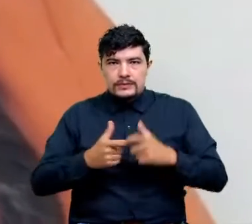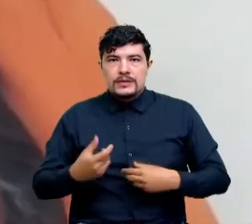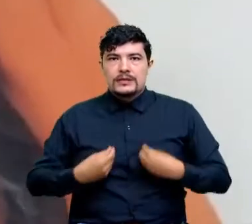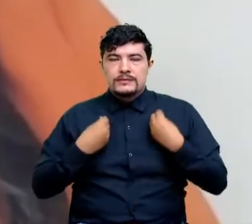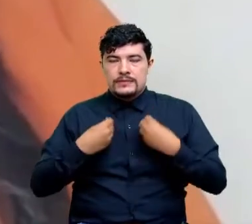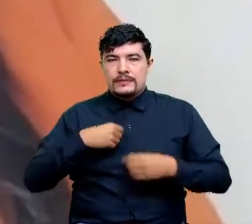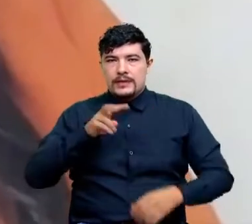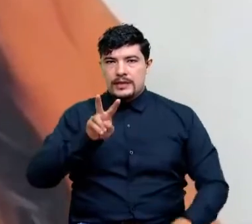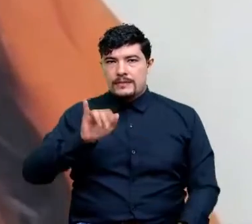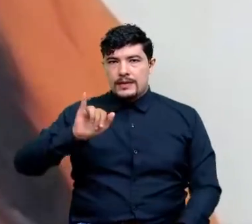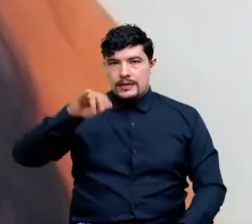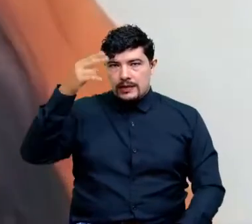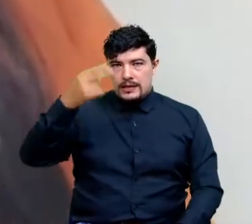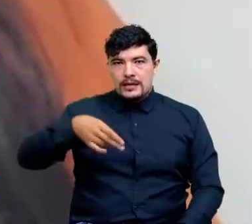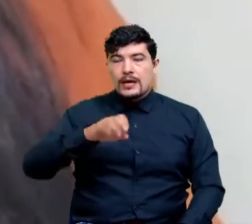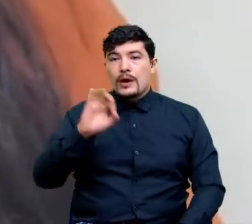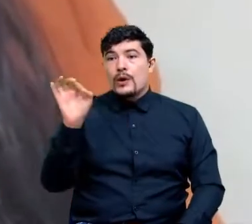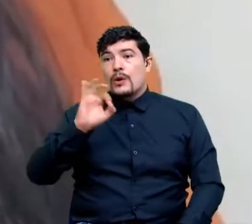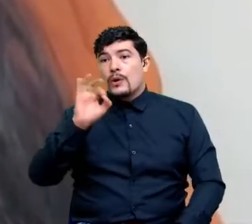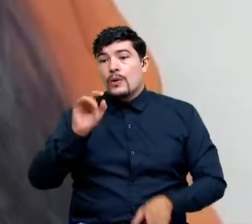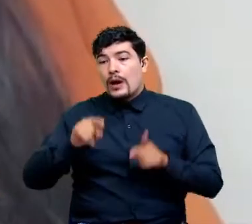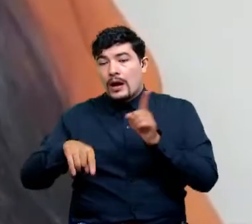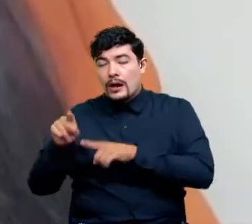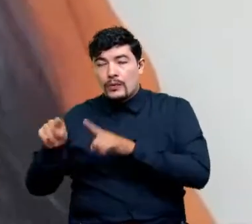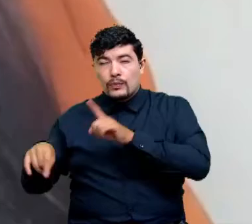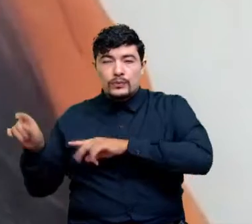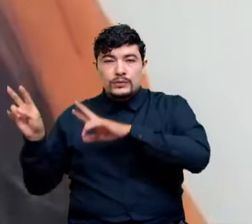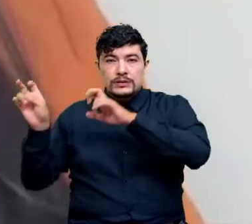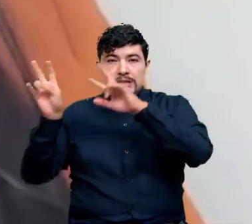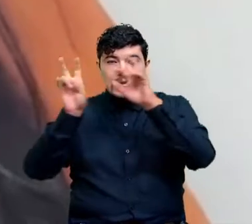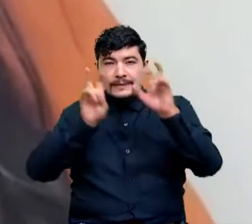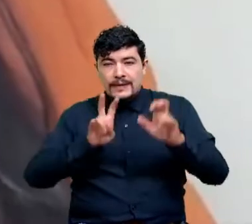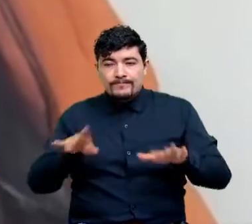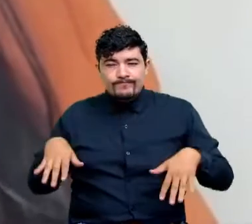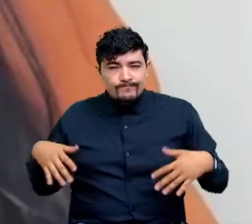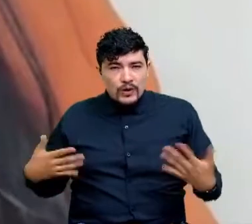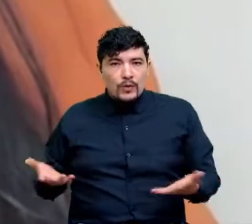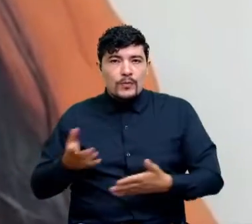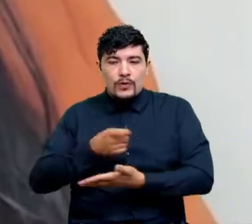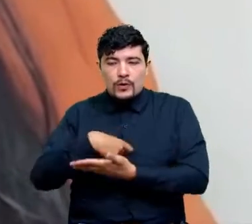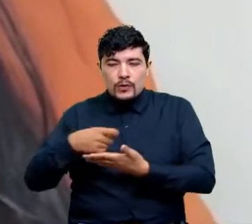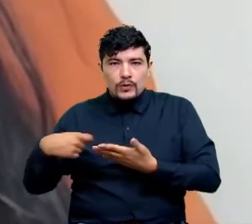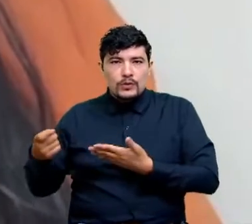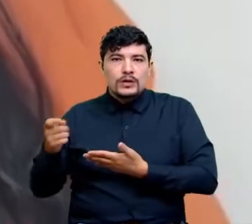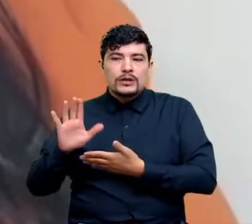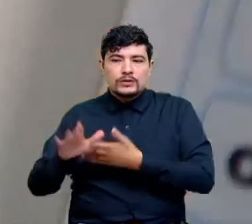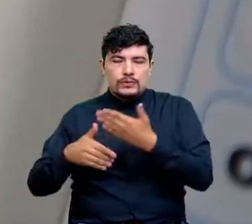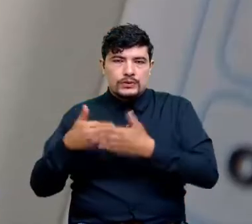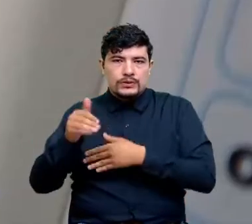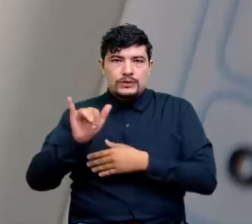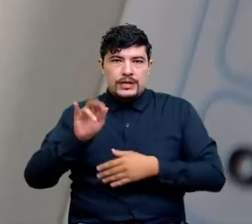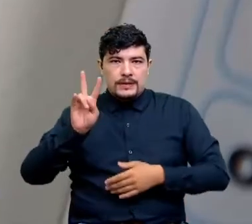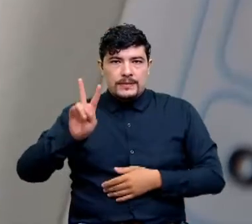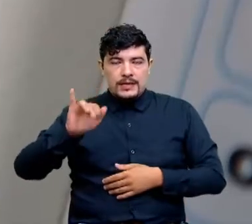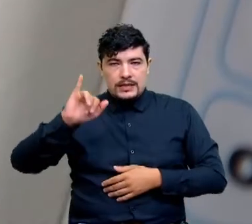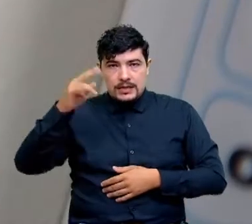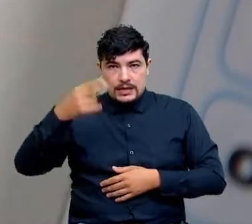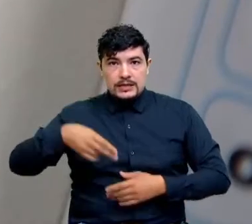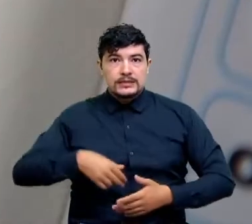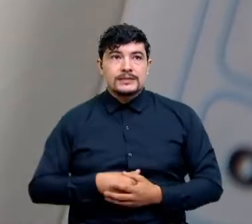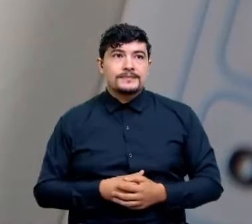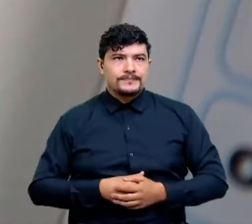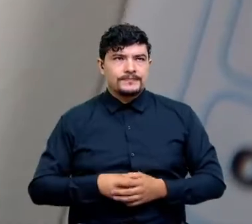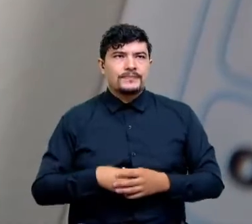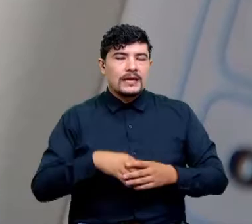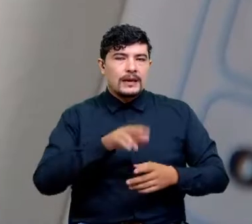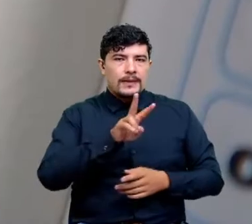VIH y algunos temas en las formas de contratación en VIH. La atención a quienes